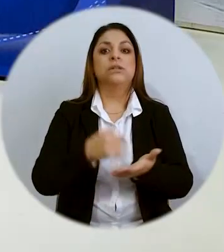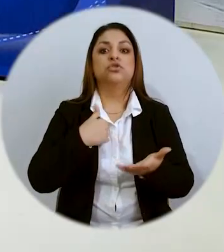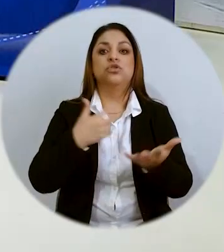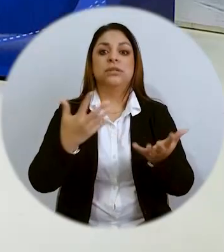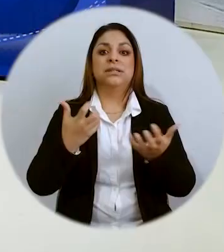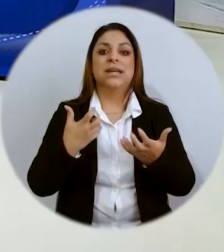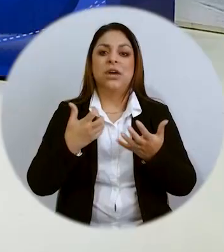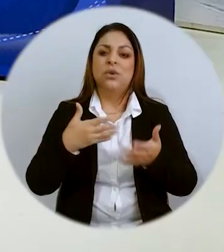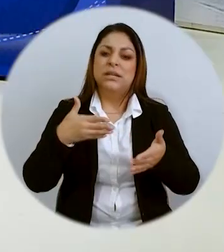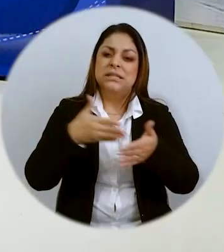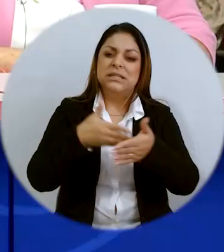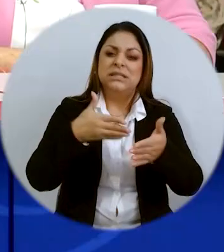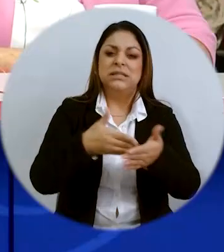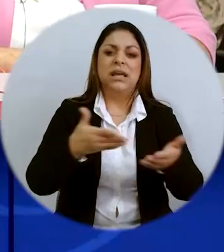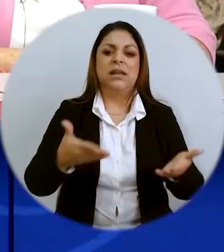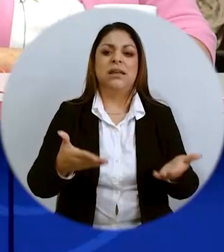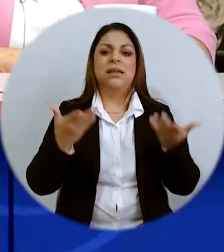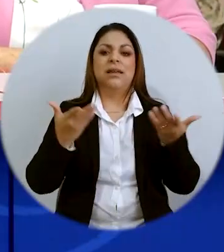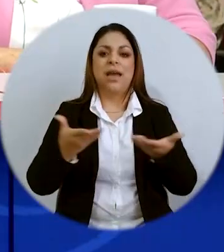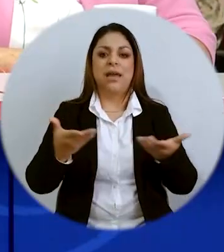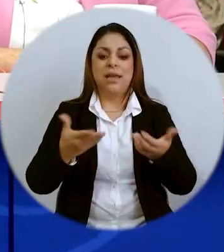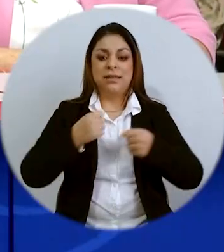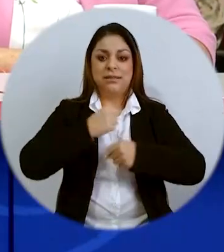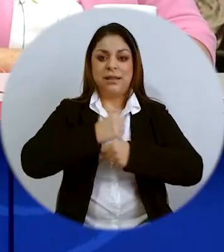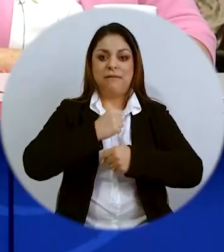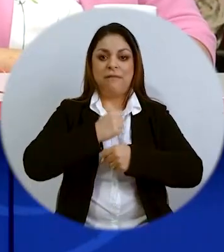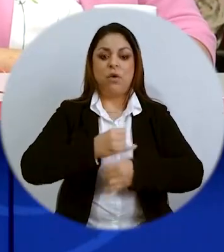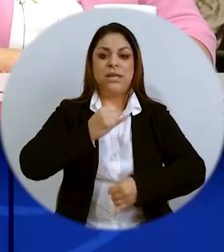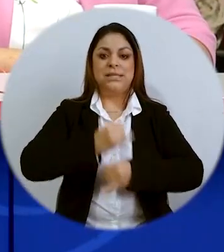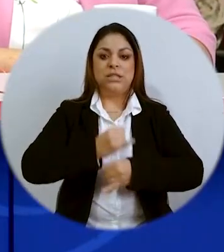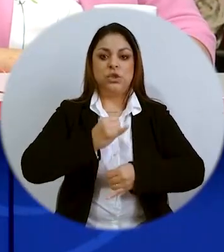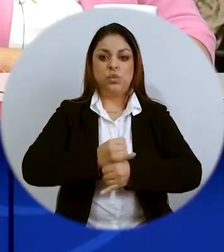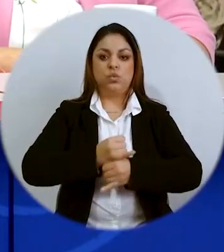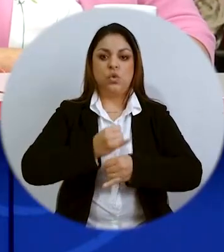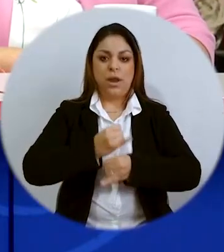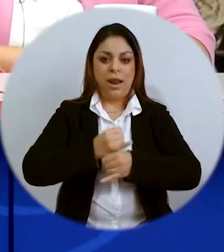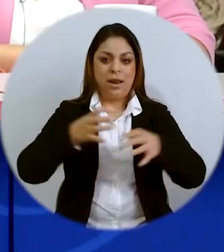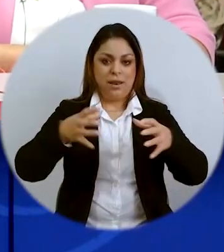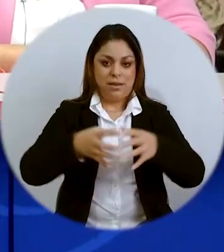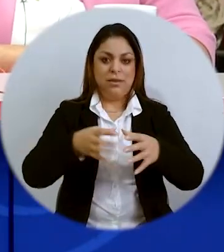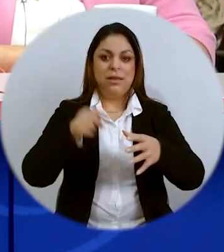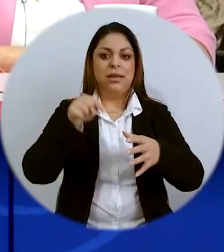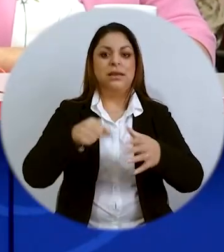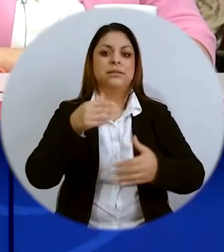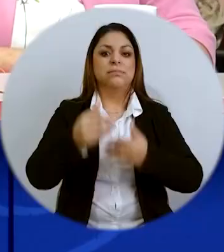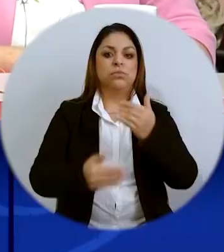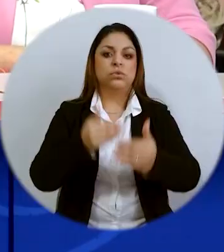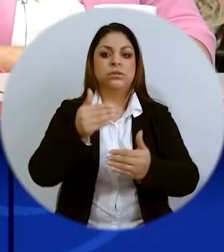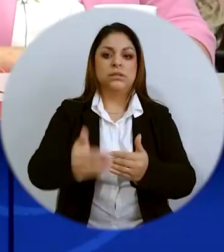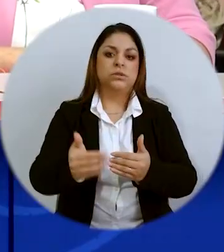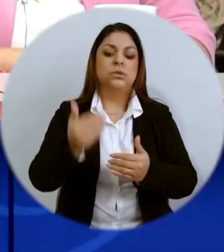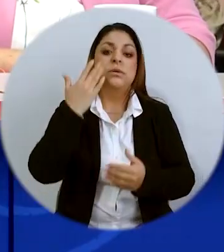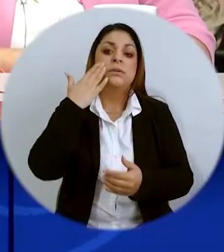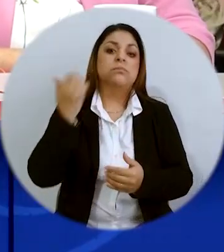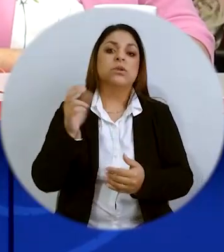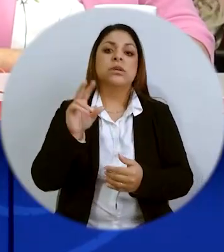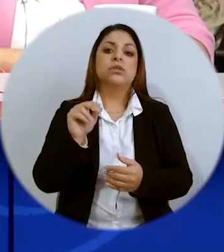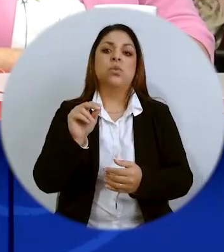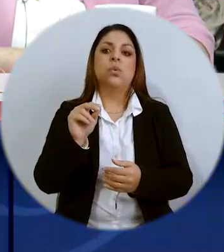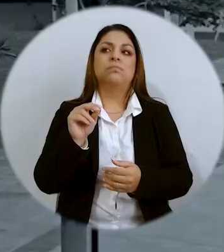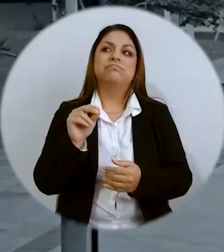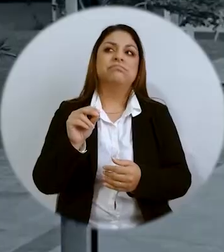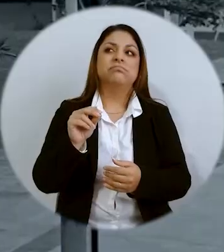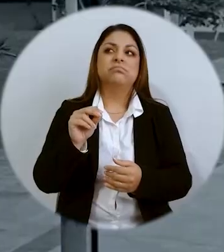algo que ya se mencionó, que es el papel de la institucionalidad en este proceso, porque no es un asunto que